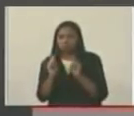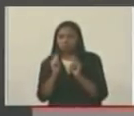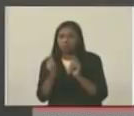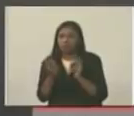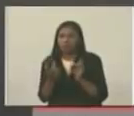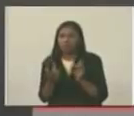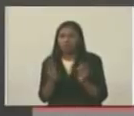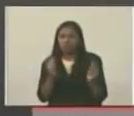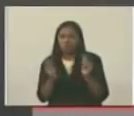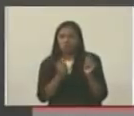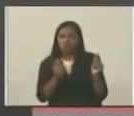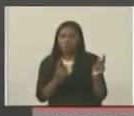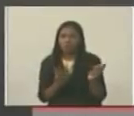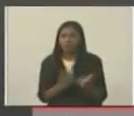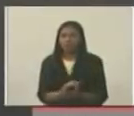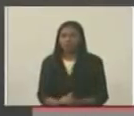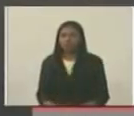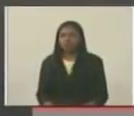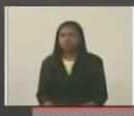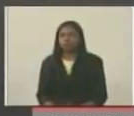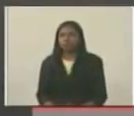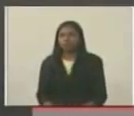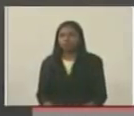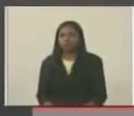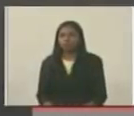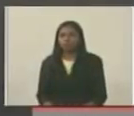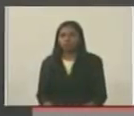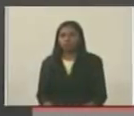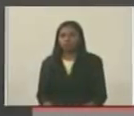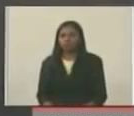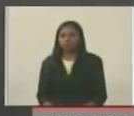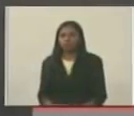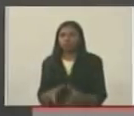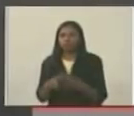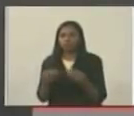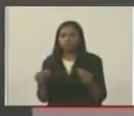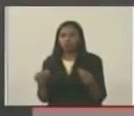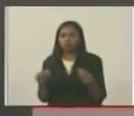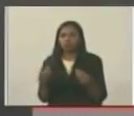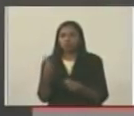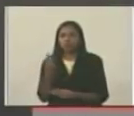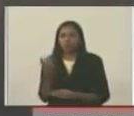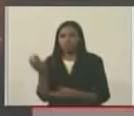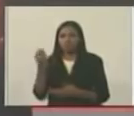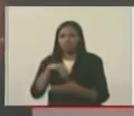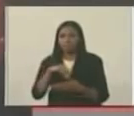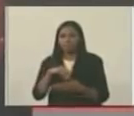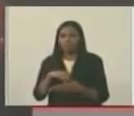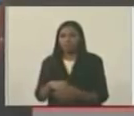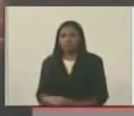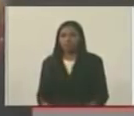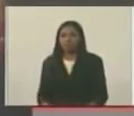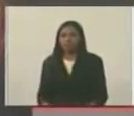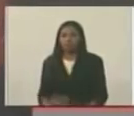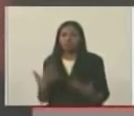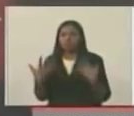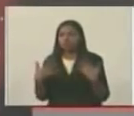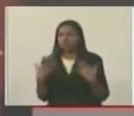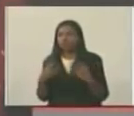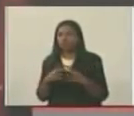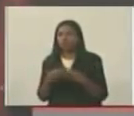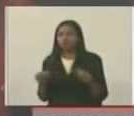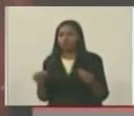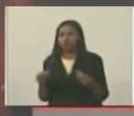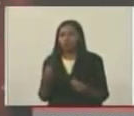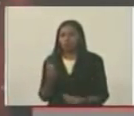de los Twitter, de todo, de la Becerra, de todo, disfrutando. Aquí con Silvio, estamos Silvio